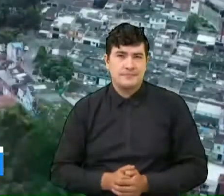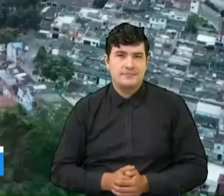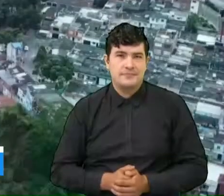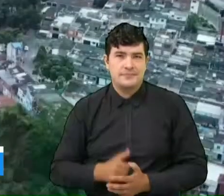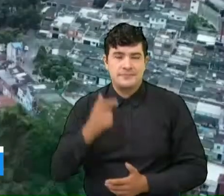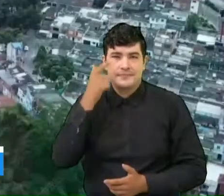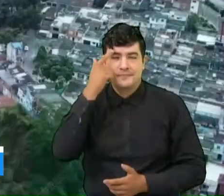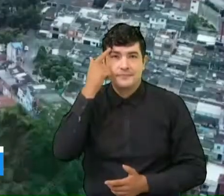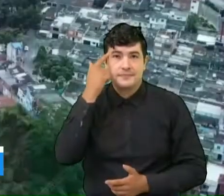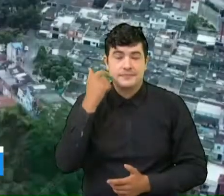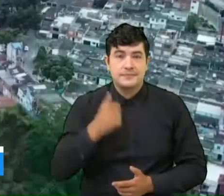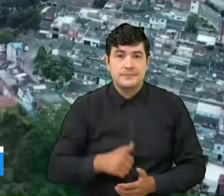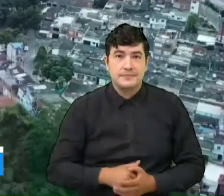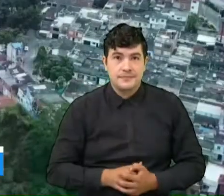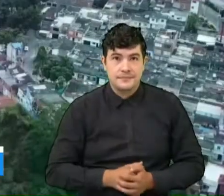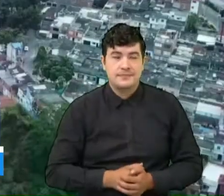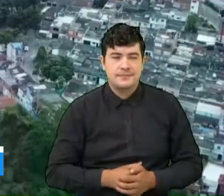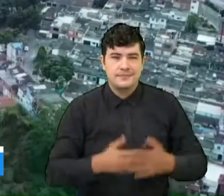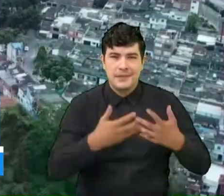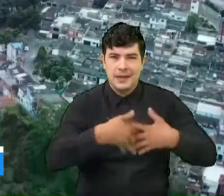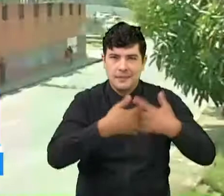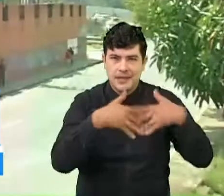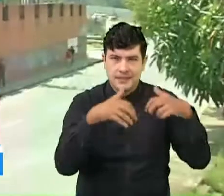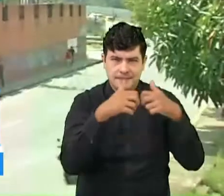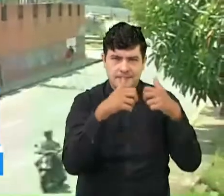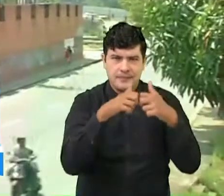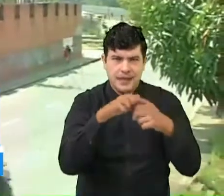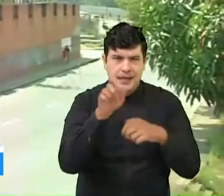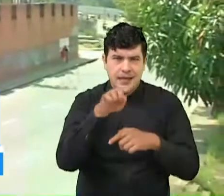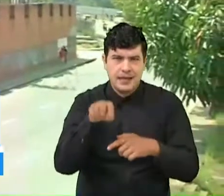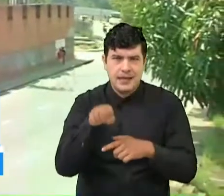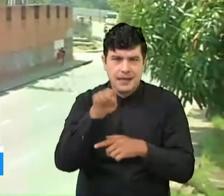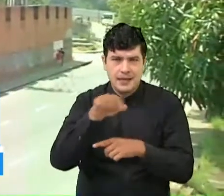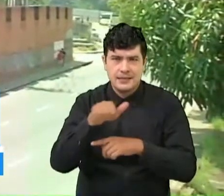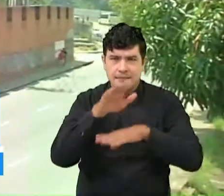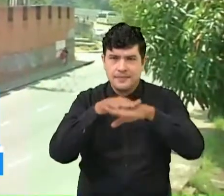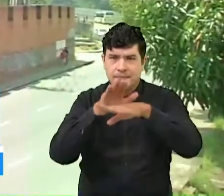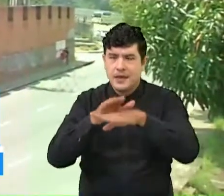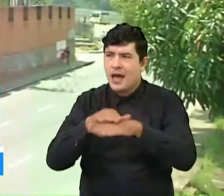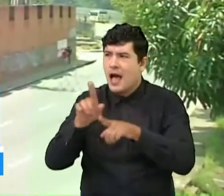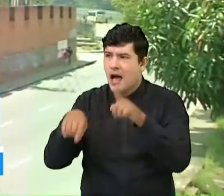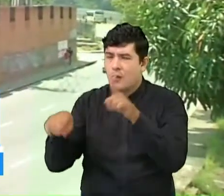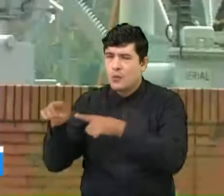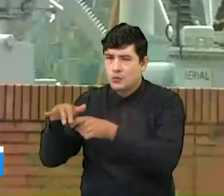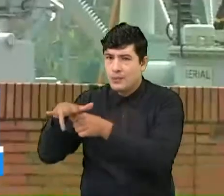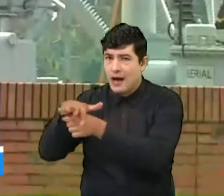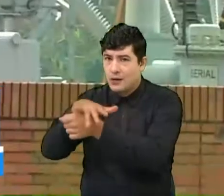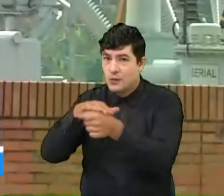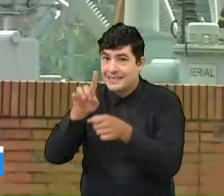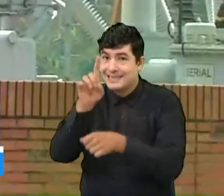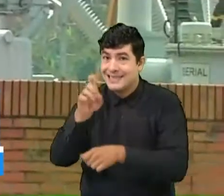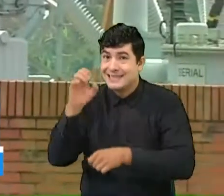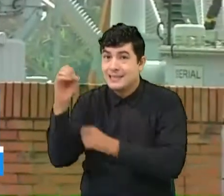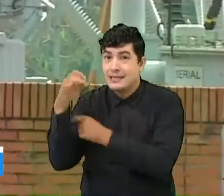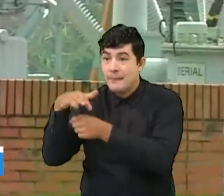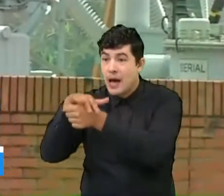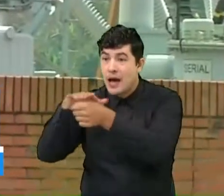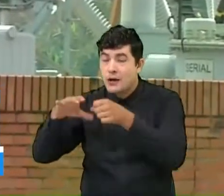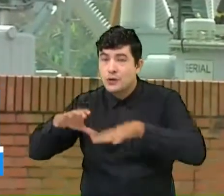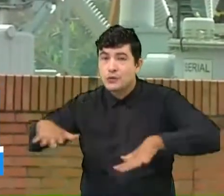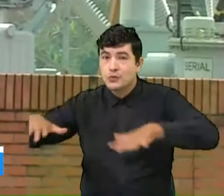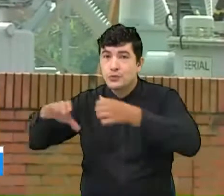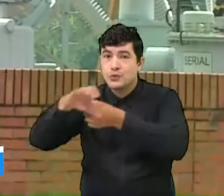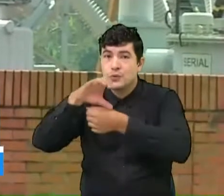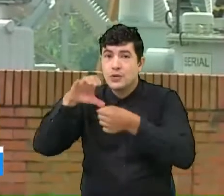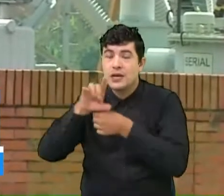Y presta atención porque la electrificadora de Santander informó que más de 60 barrios de Bucaramanga y Florida Blanca tendrán cortes temporales